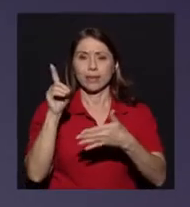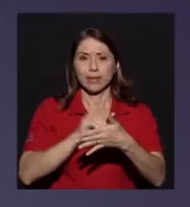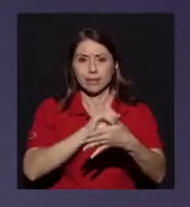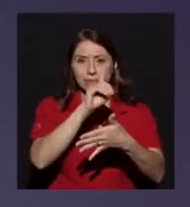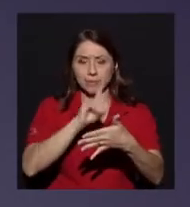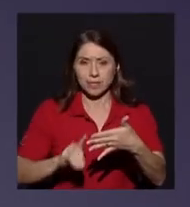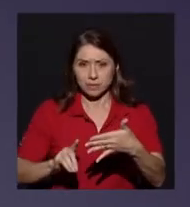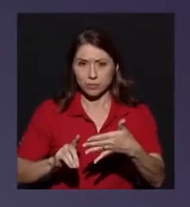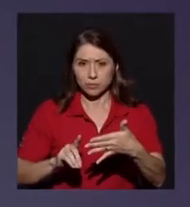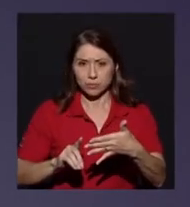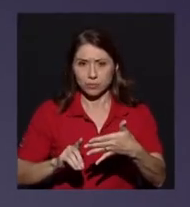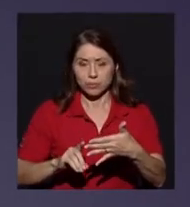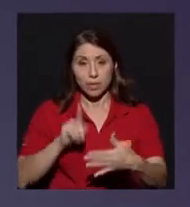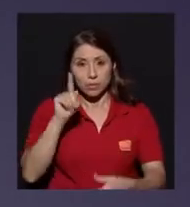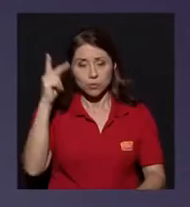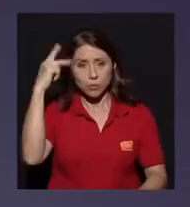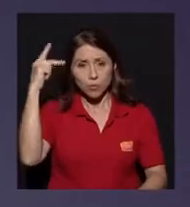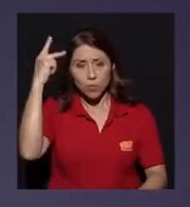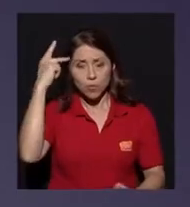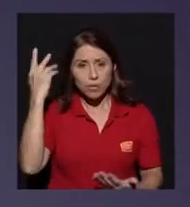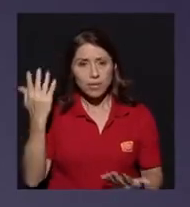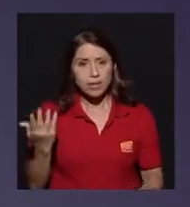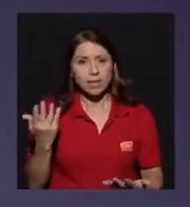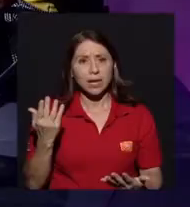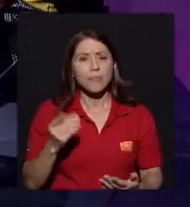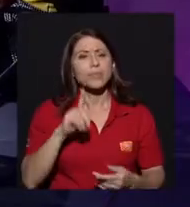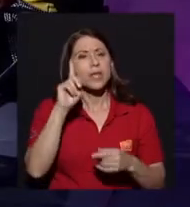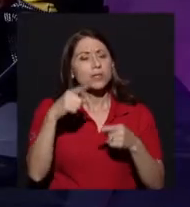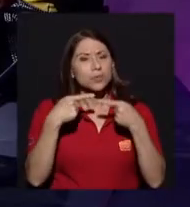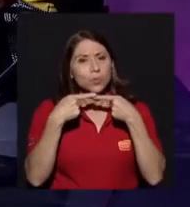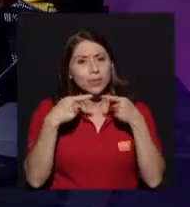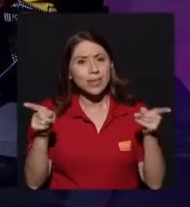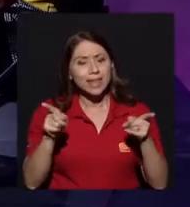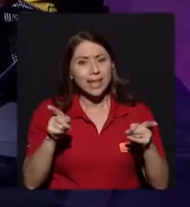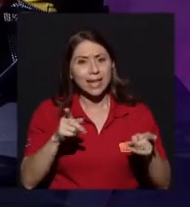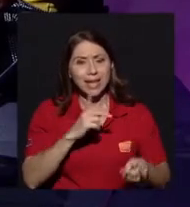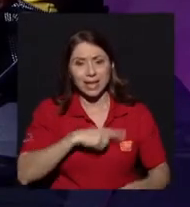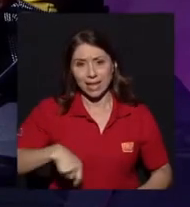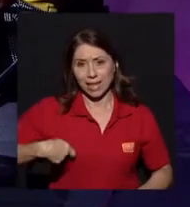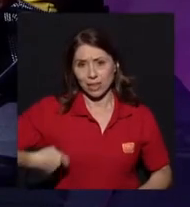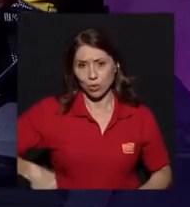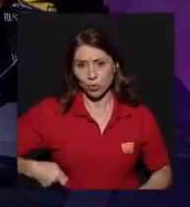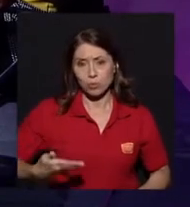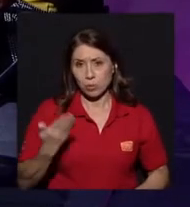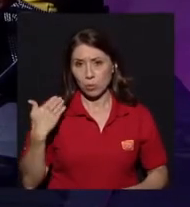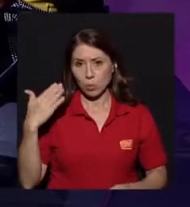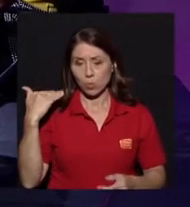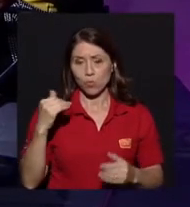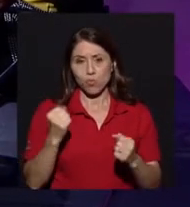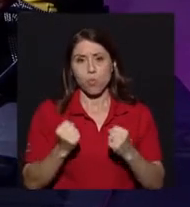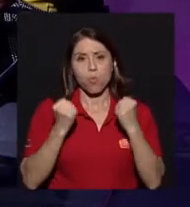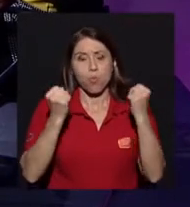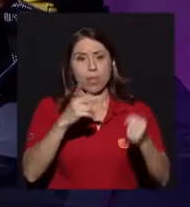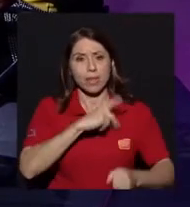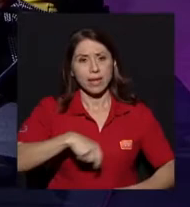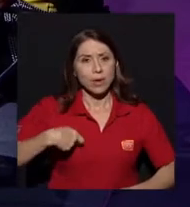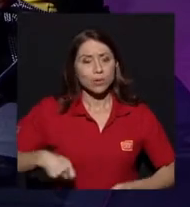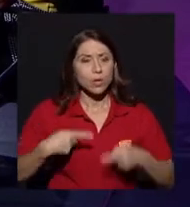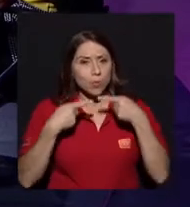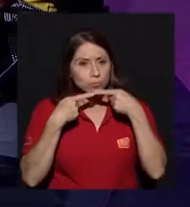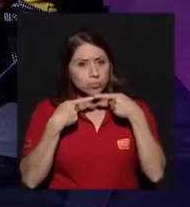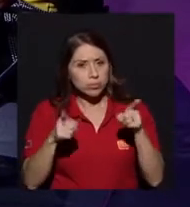es una política es un decreto que el poder ejecutivo emitió